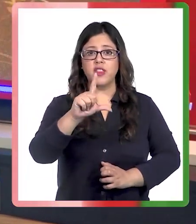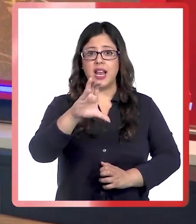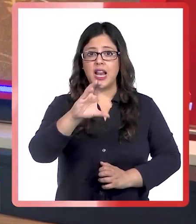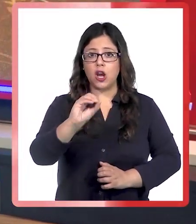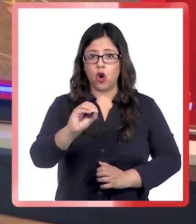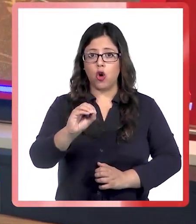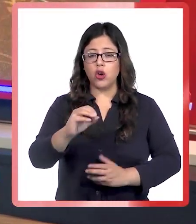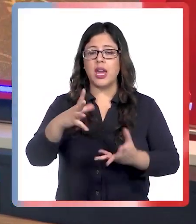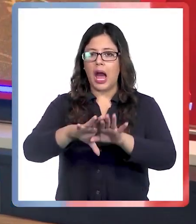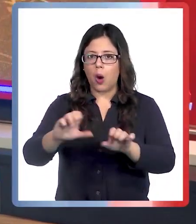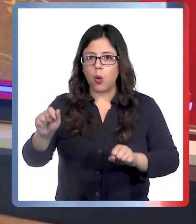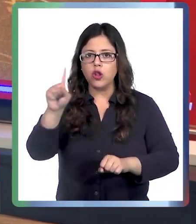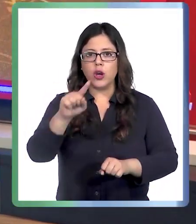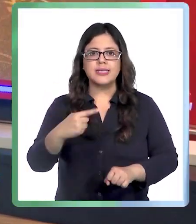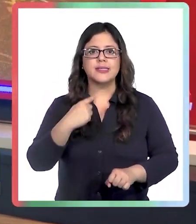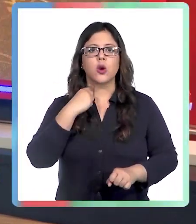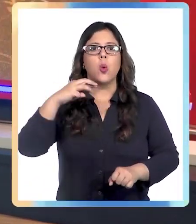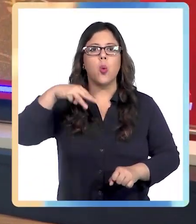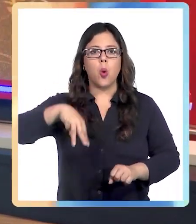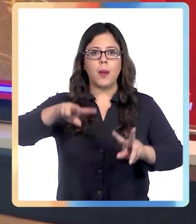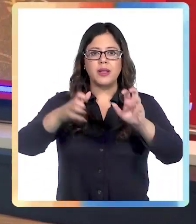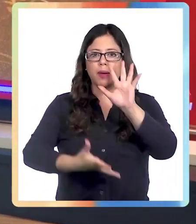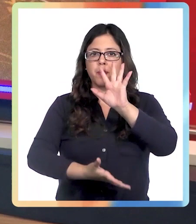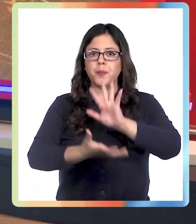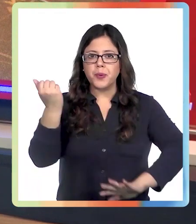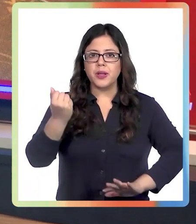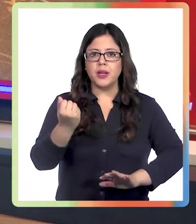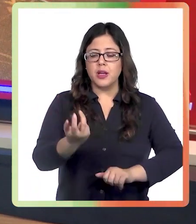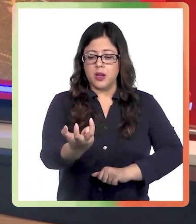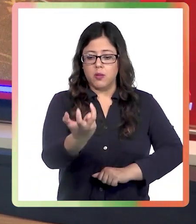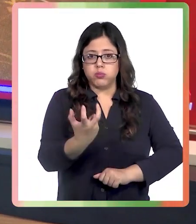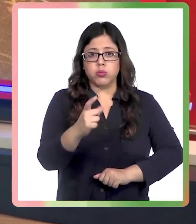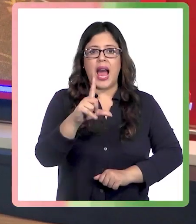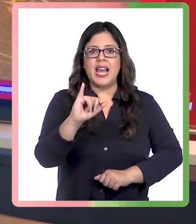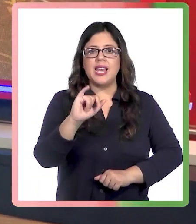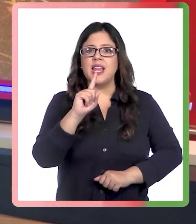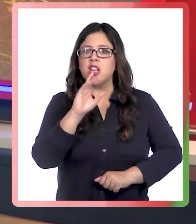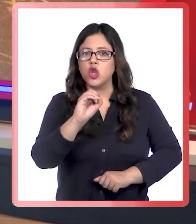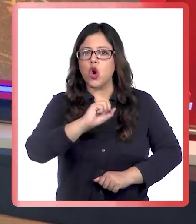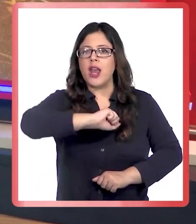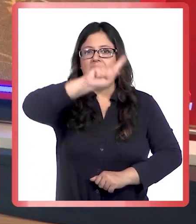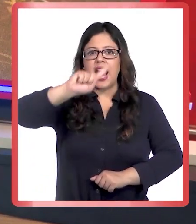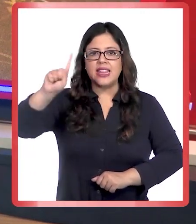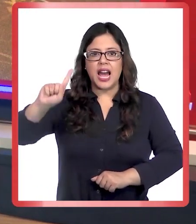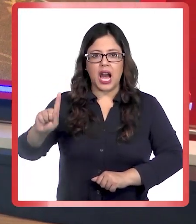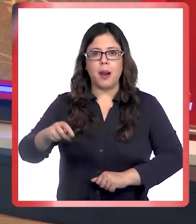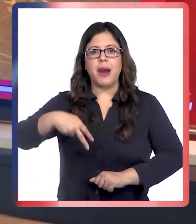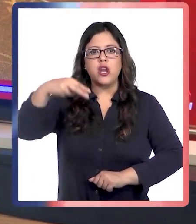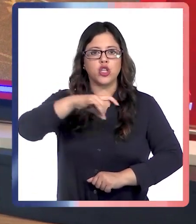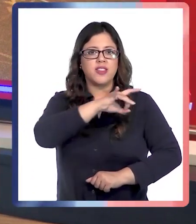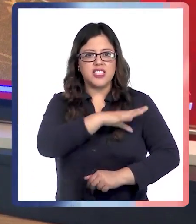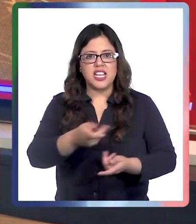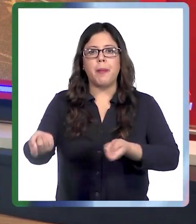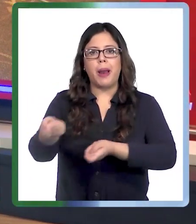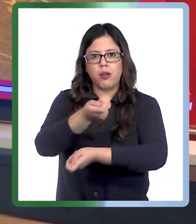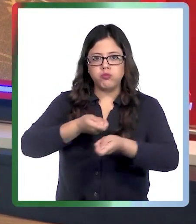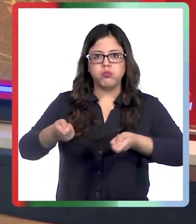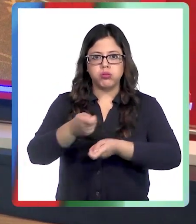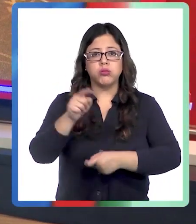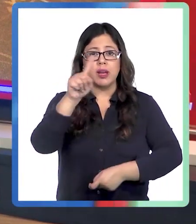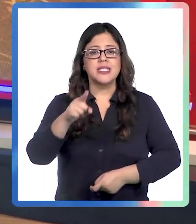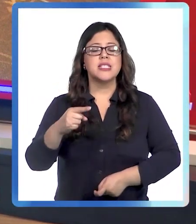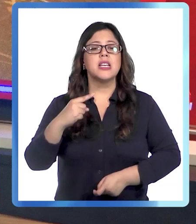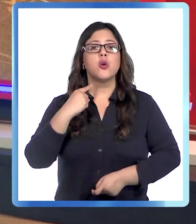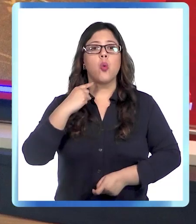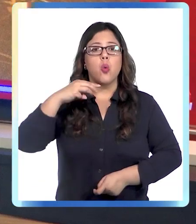Codelco concretará un acuerdo con SQM para la explotación y comercialización del litio en el Salar de Atacama, en el norte de Chile.